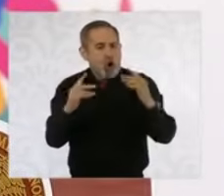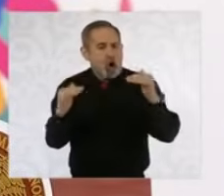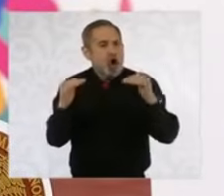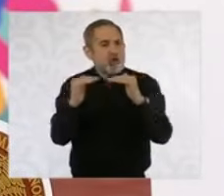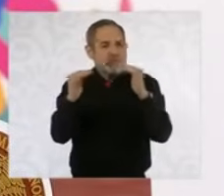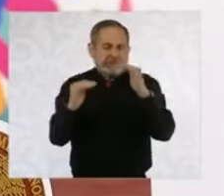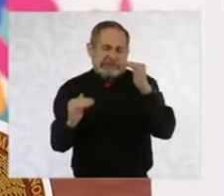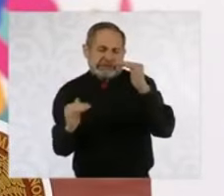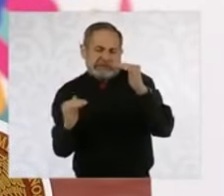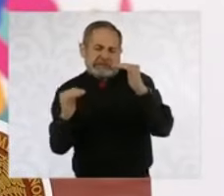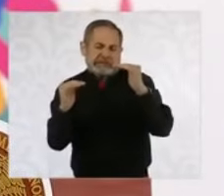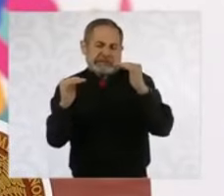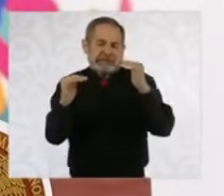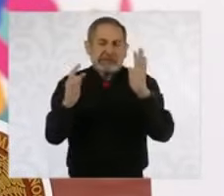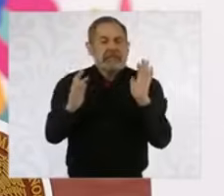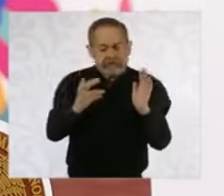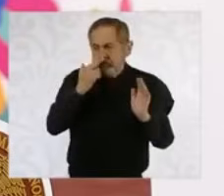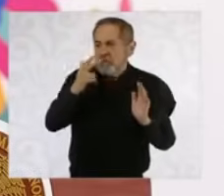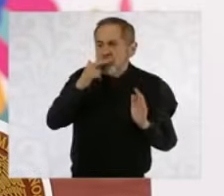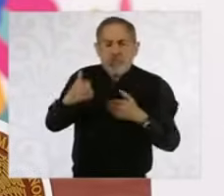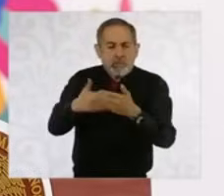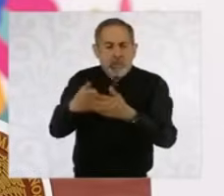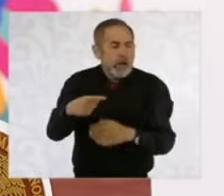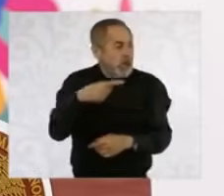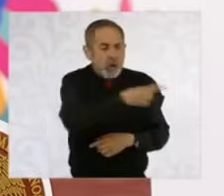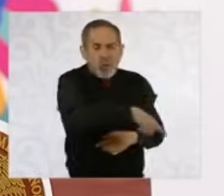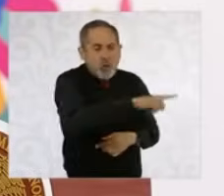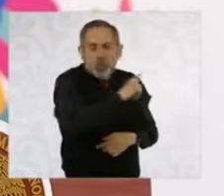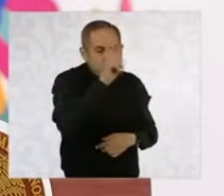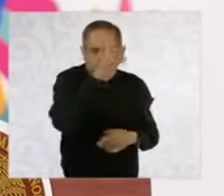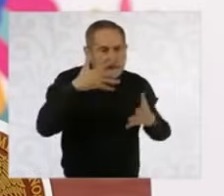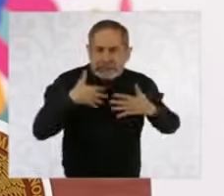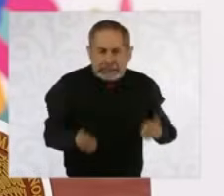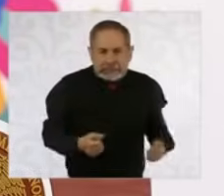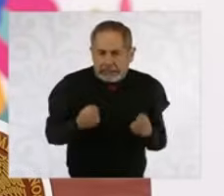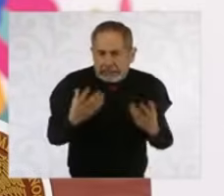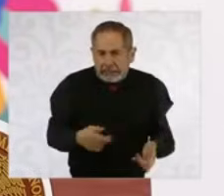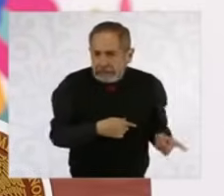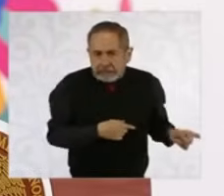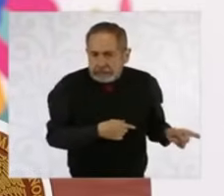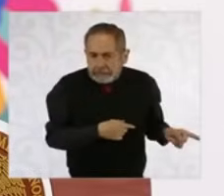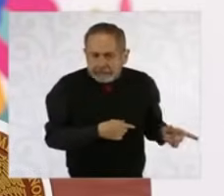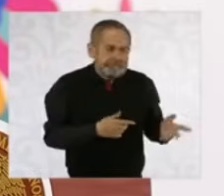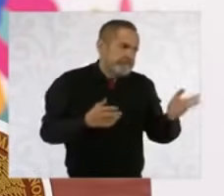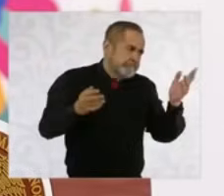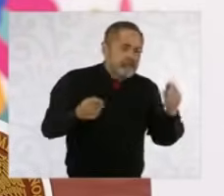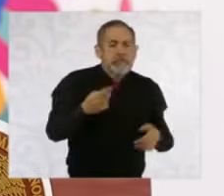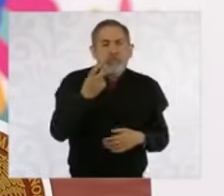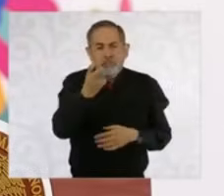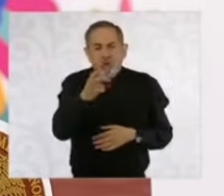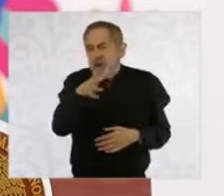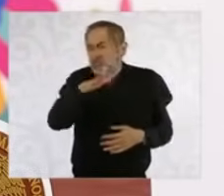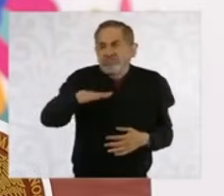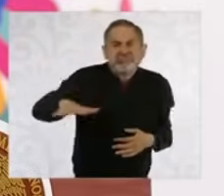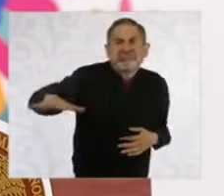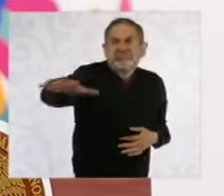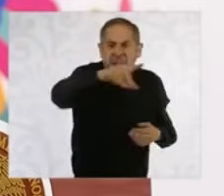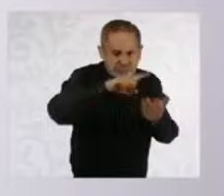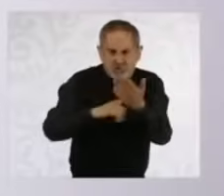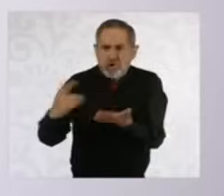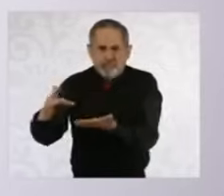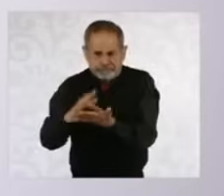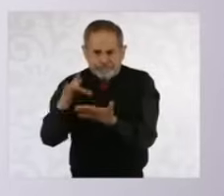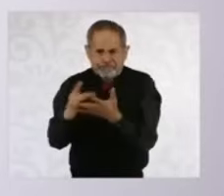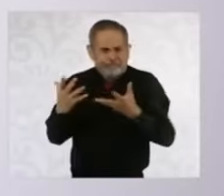no han acabado de entender muchos. Y por eso tiene un apoyo popular muy fuerte